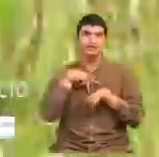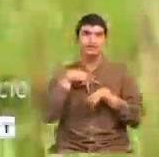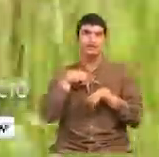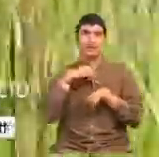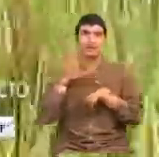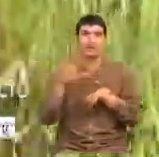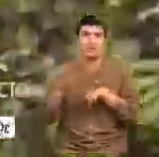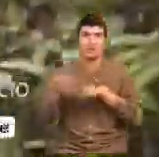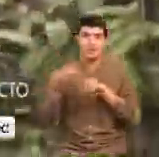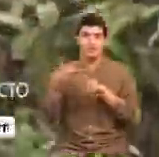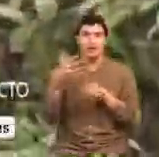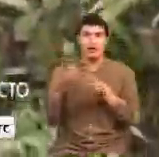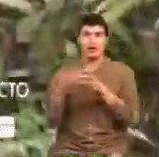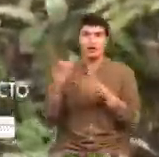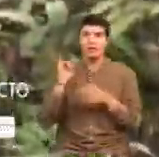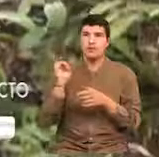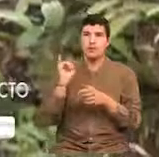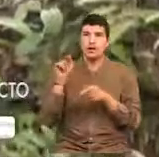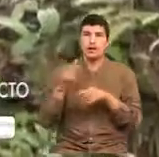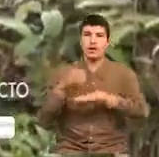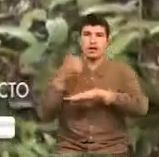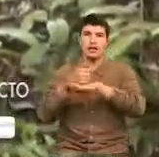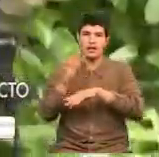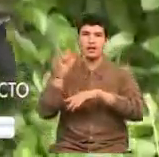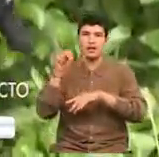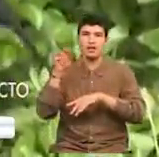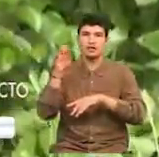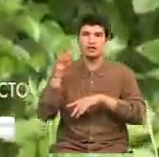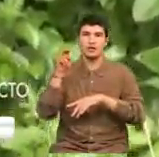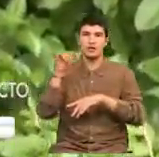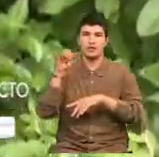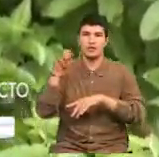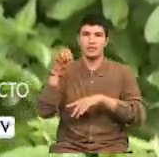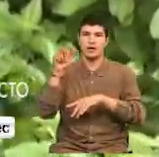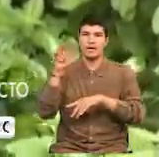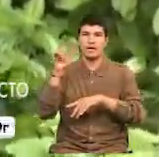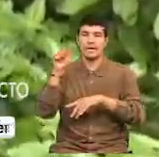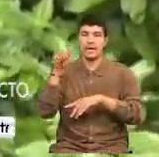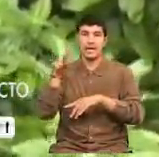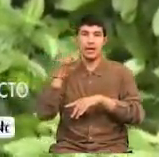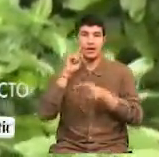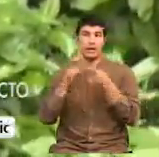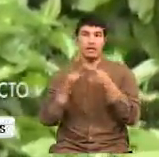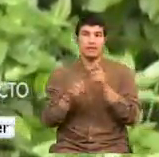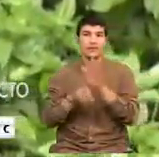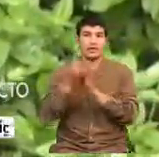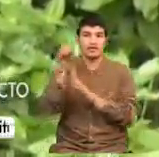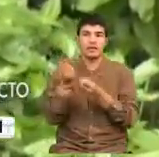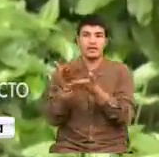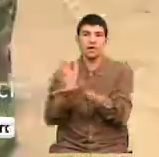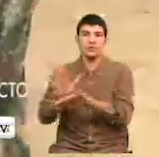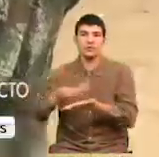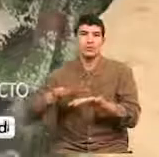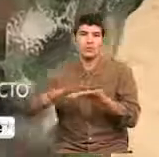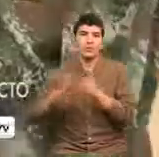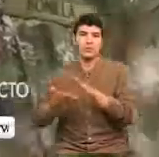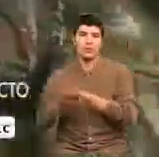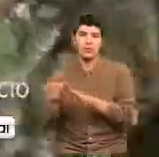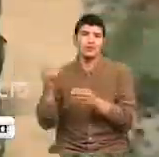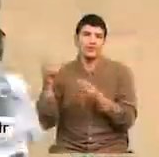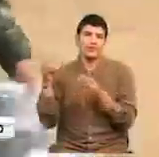en Norte de Santander, comandada por el brigadier general Antonio María Beltrán, tiene el firme propósito de llevar desarrollo a esta región que ha sido golpeada